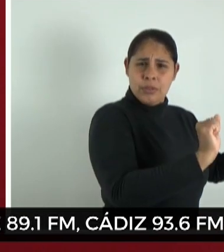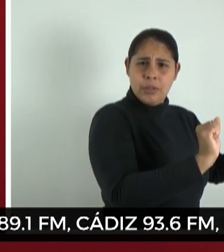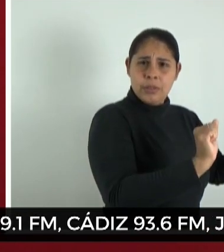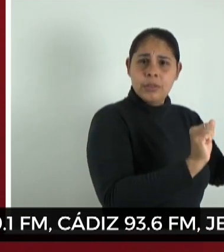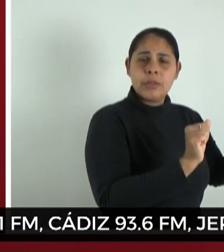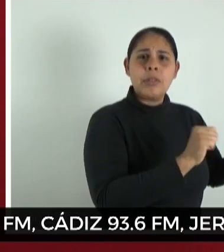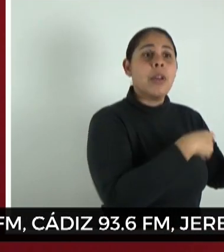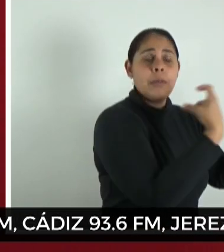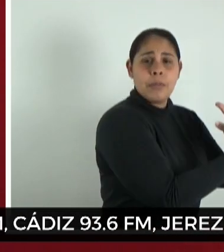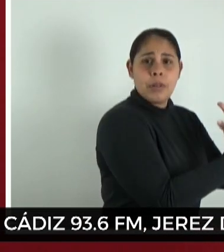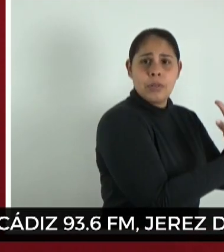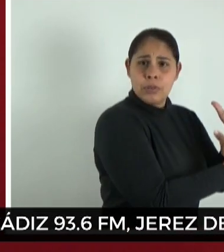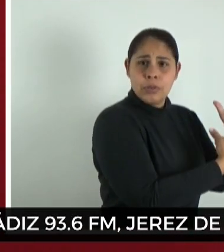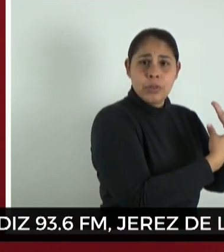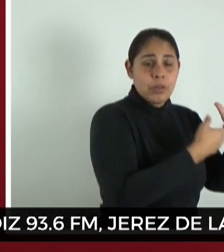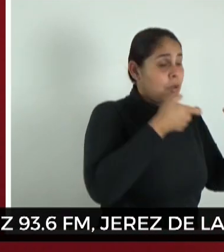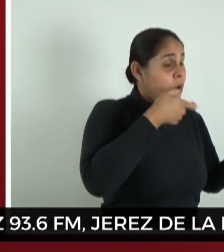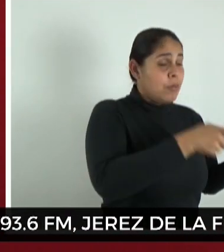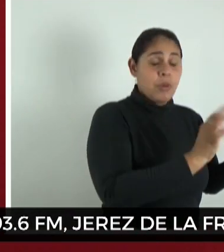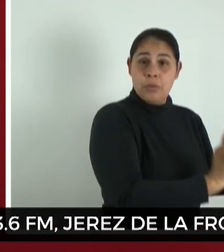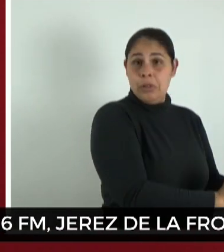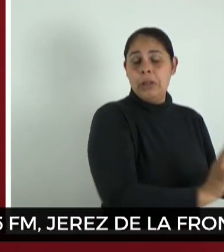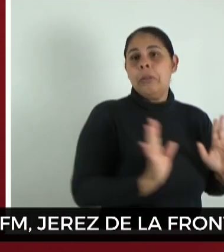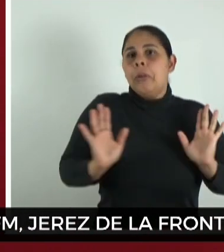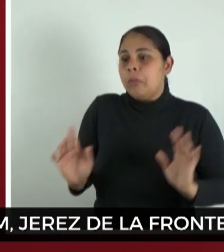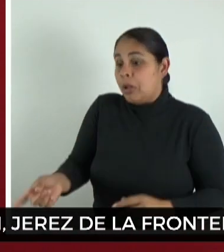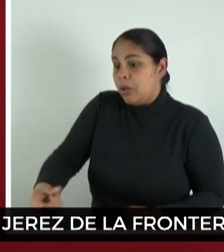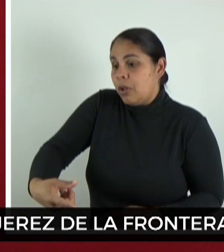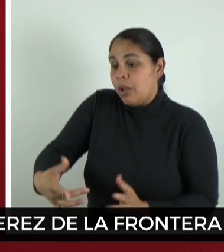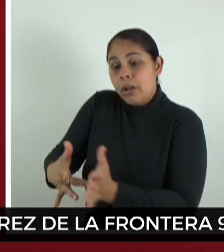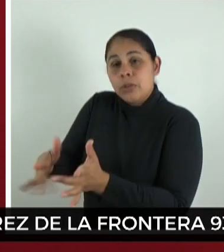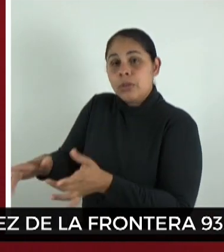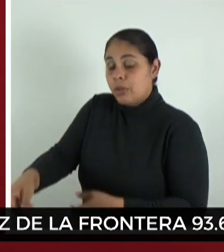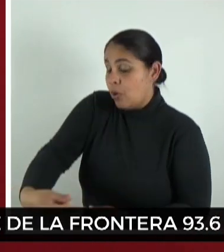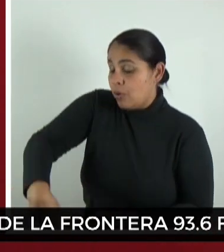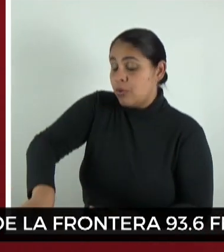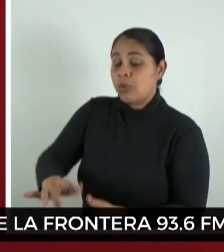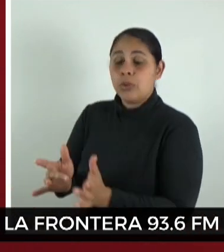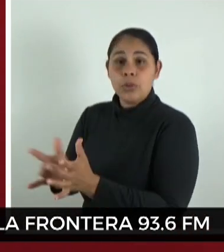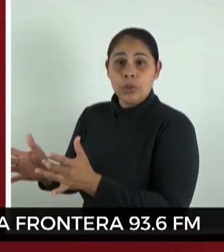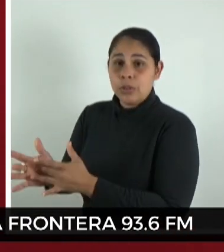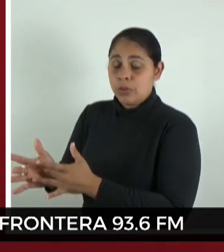es para nosotros Jesucristo y el Espíritu Santo.